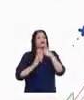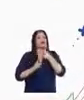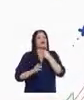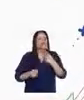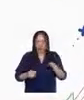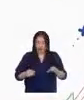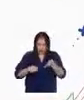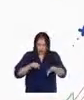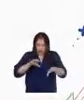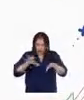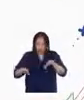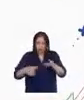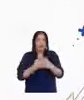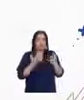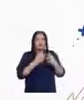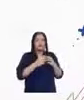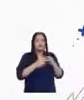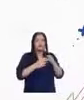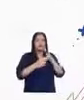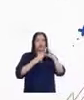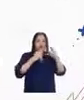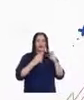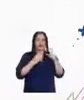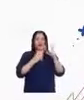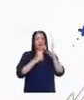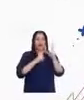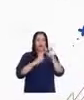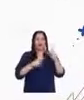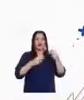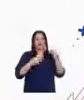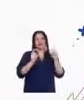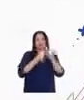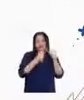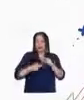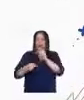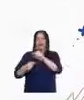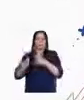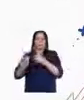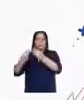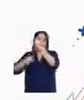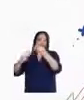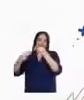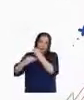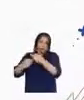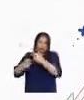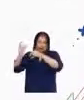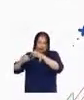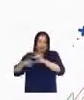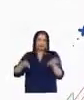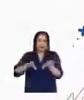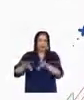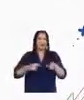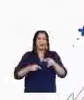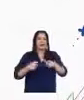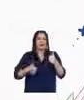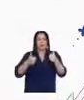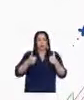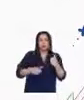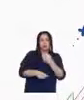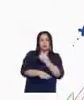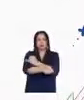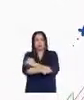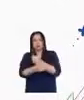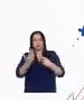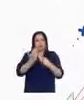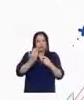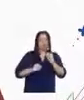y letras son áreas donde se agrupan varias carreras, ya sean técnicas o universitarias. Seguro que ya estás familiarizado con